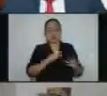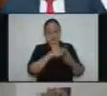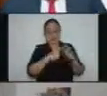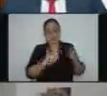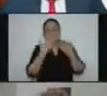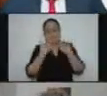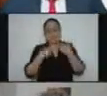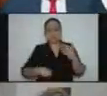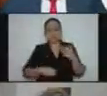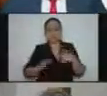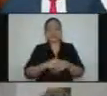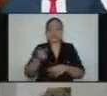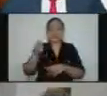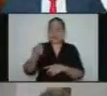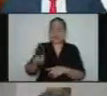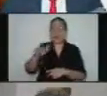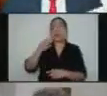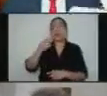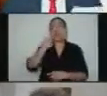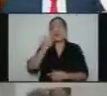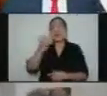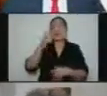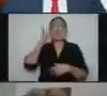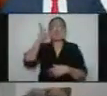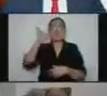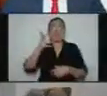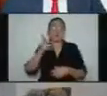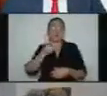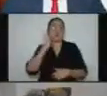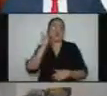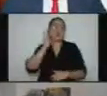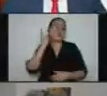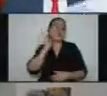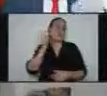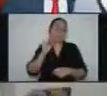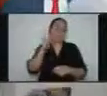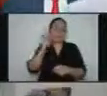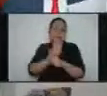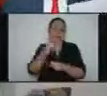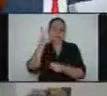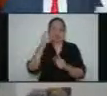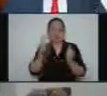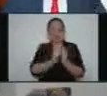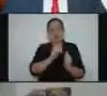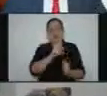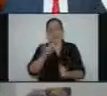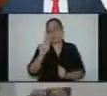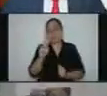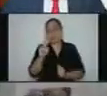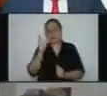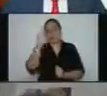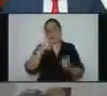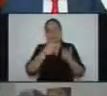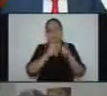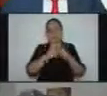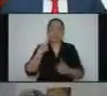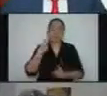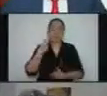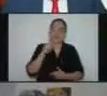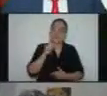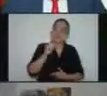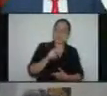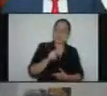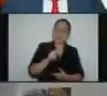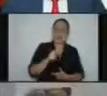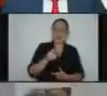es candidata a una diputación federal por el principio de representación proporcional por el Partido Acción Nacional, cargo